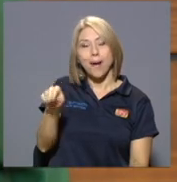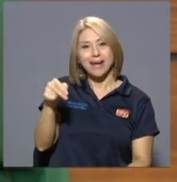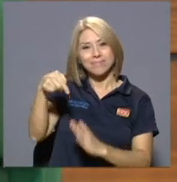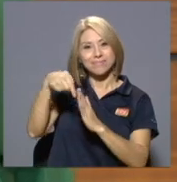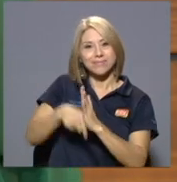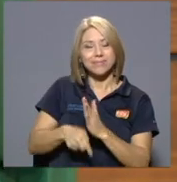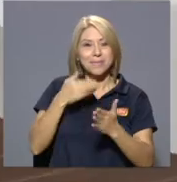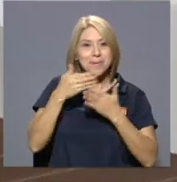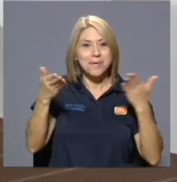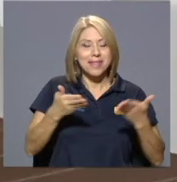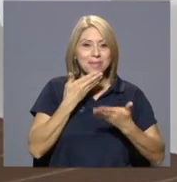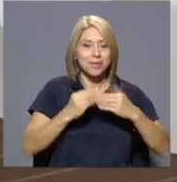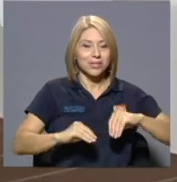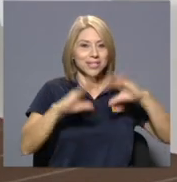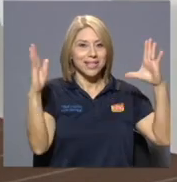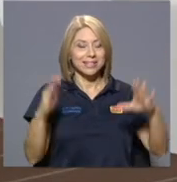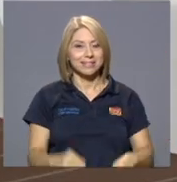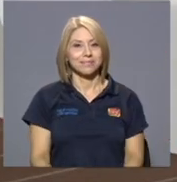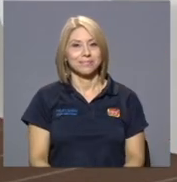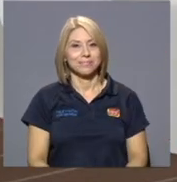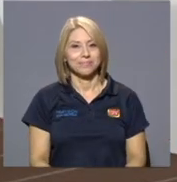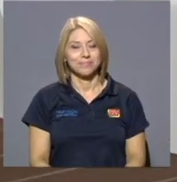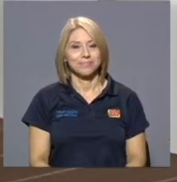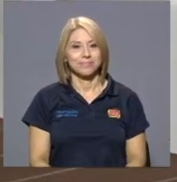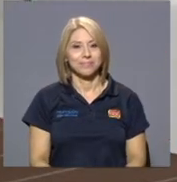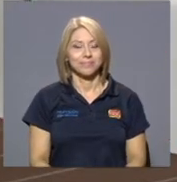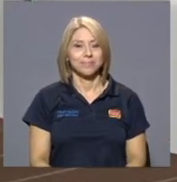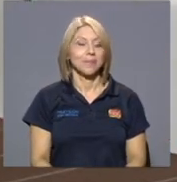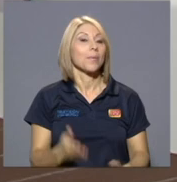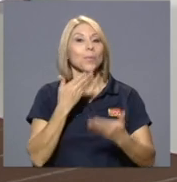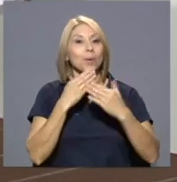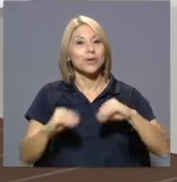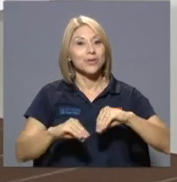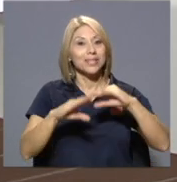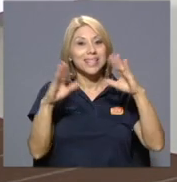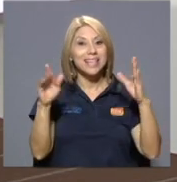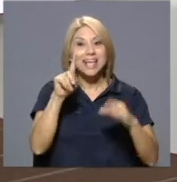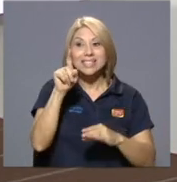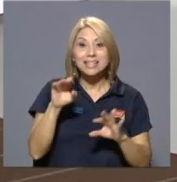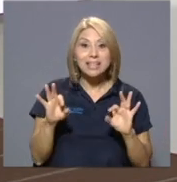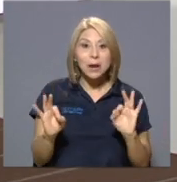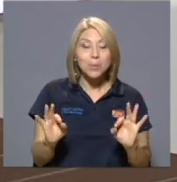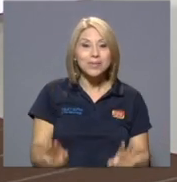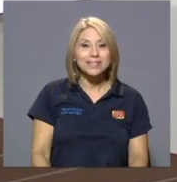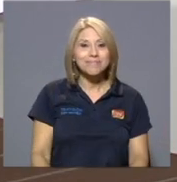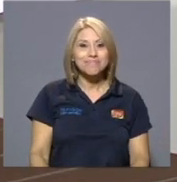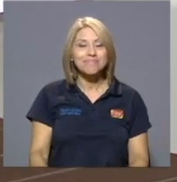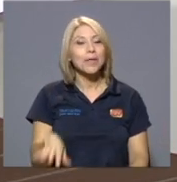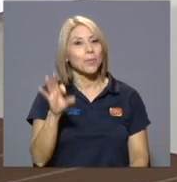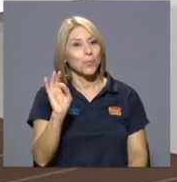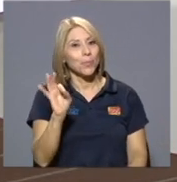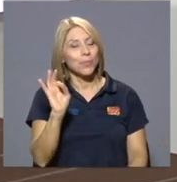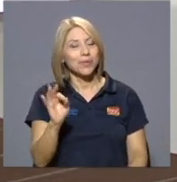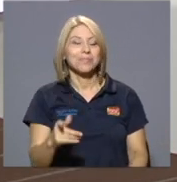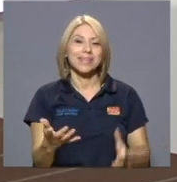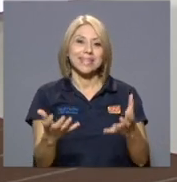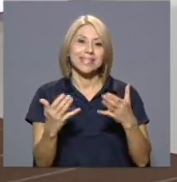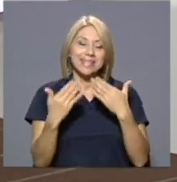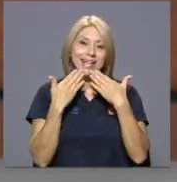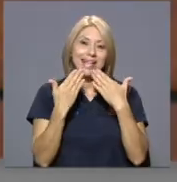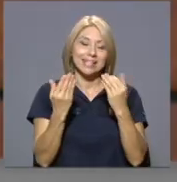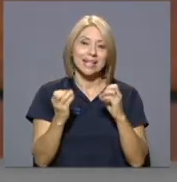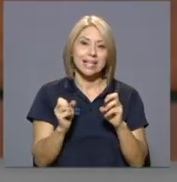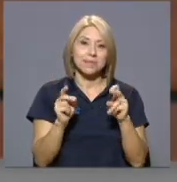Bienvenida Marilyn y buenos días. Buenos días, Merlin. ¿Qué tal? ¿Cómo está? Muy bien, igualmente quisiera agradecer el